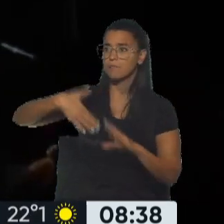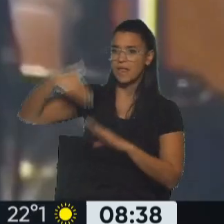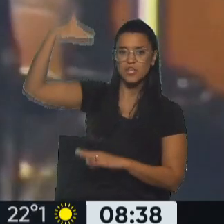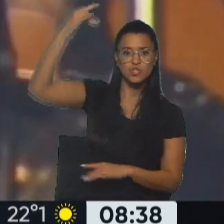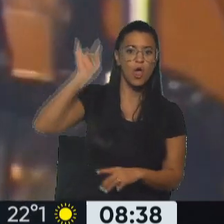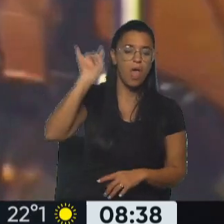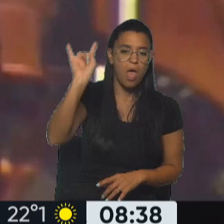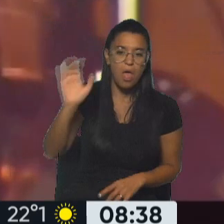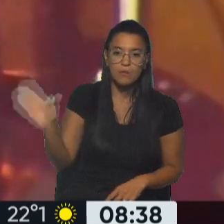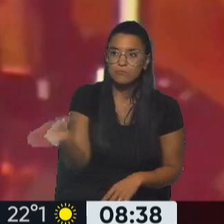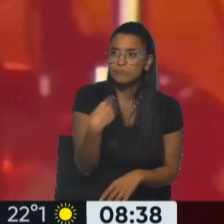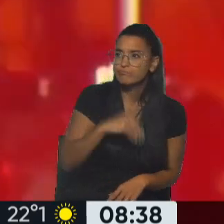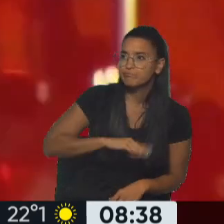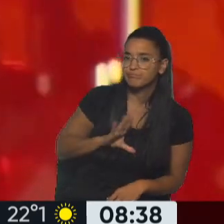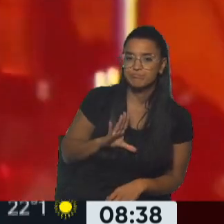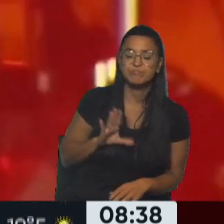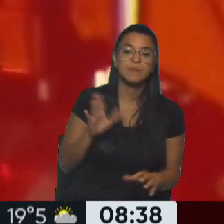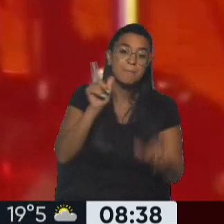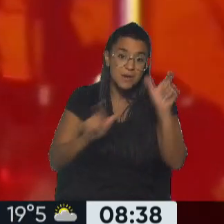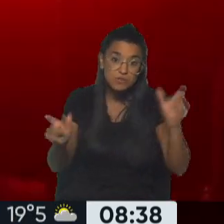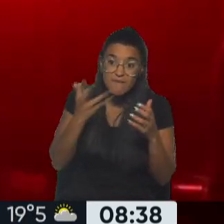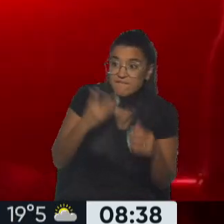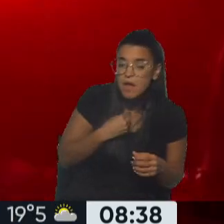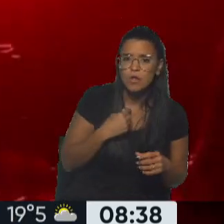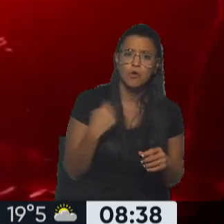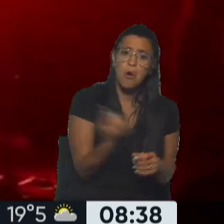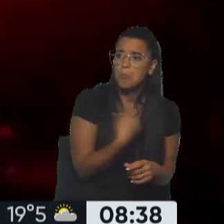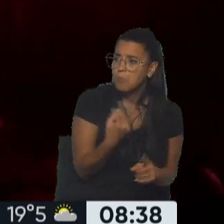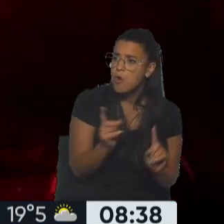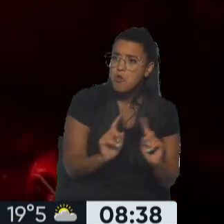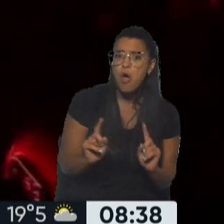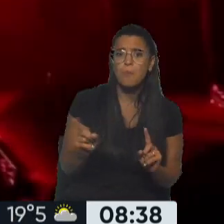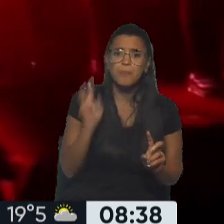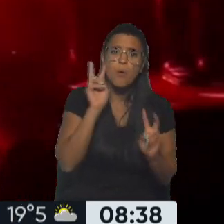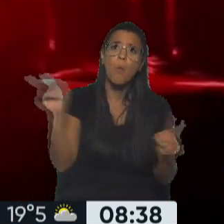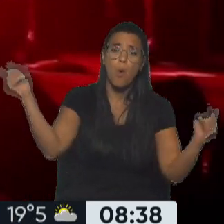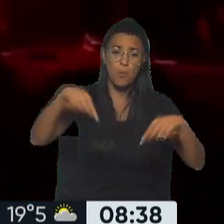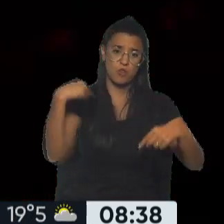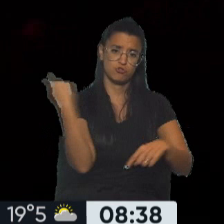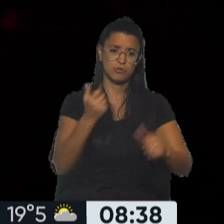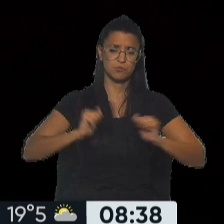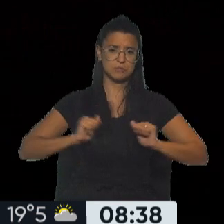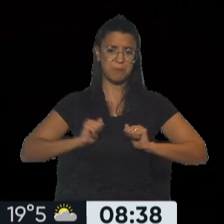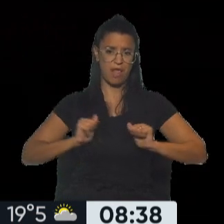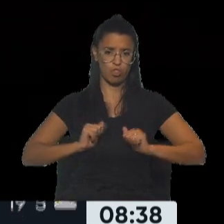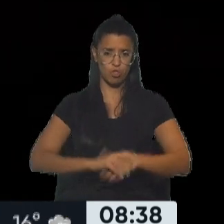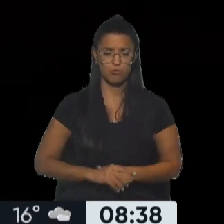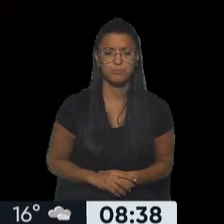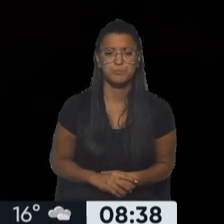con lo cual enamoró no solamente a sus fans, sino que también a los que no lo éramos. Prometió volver y la estamos esperando.